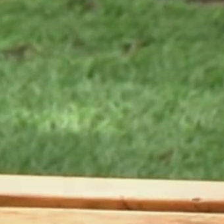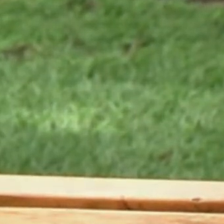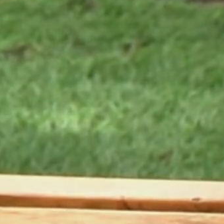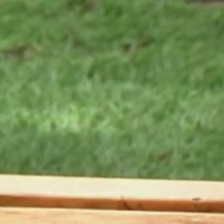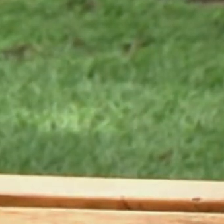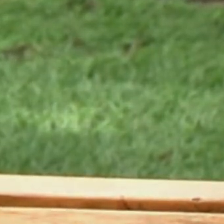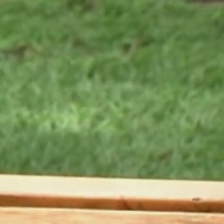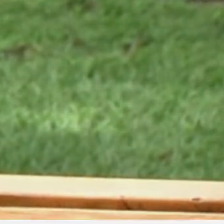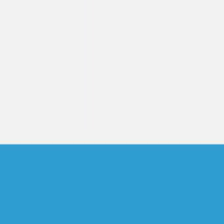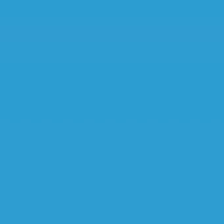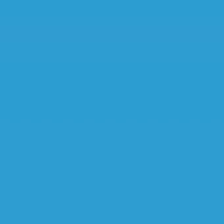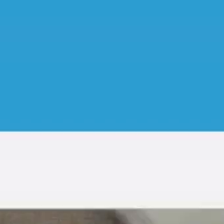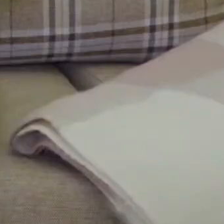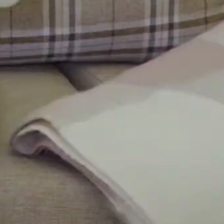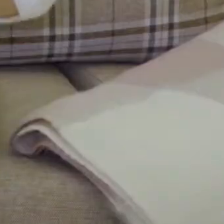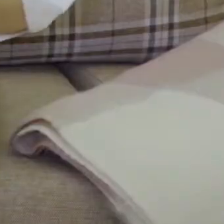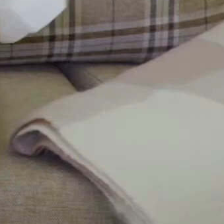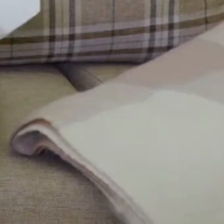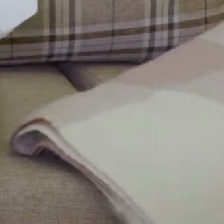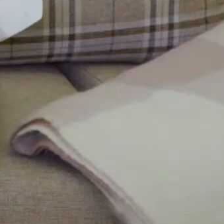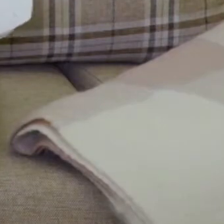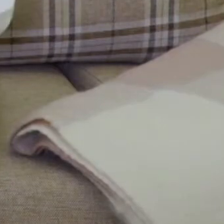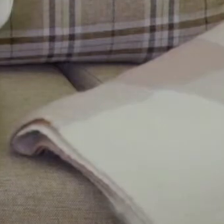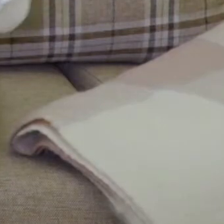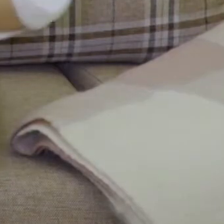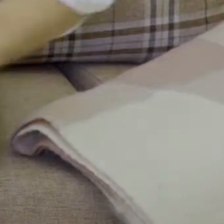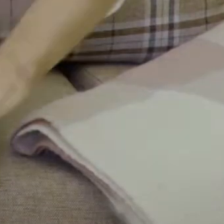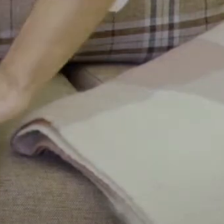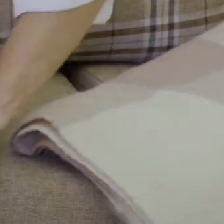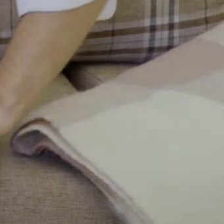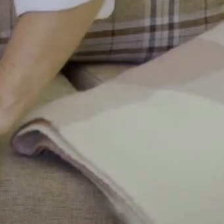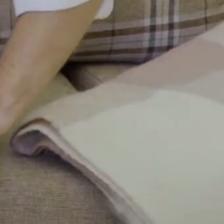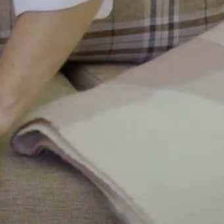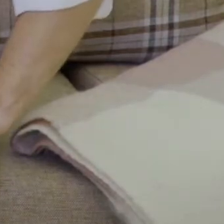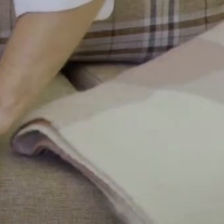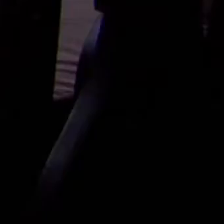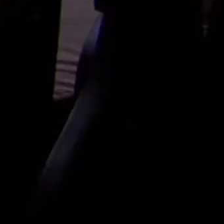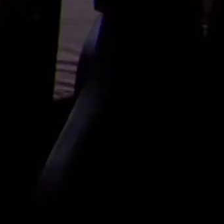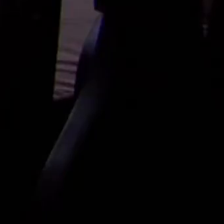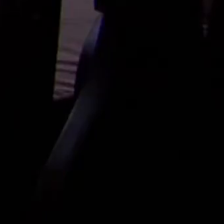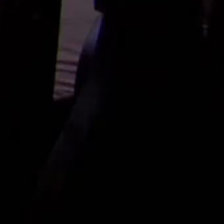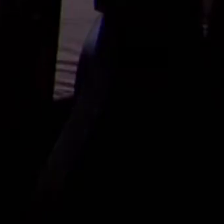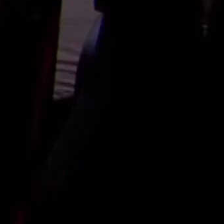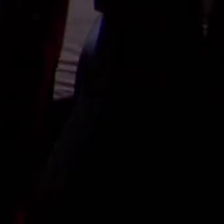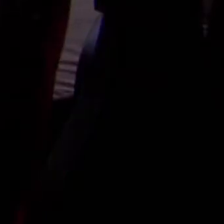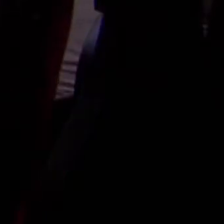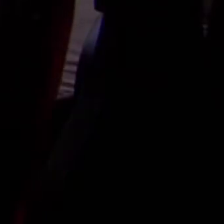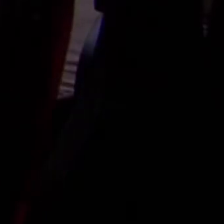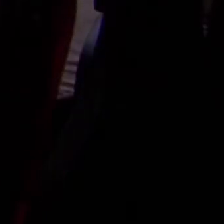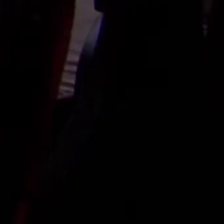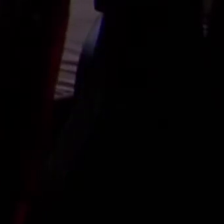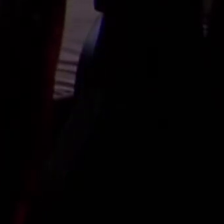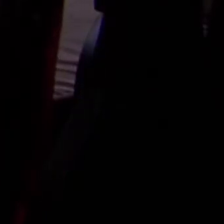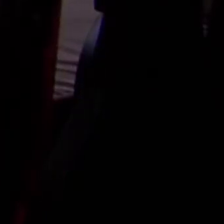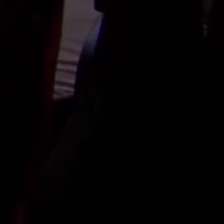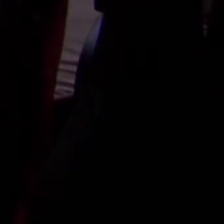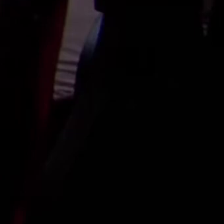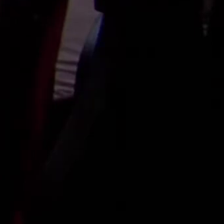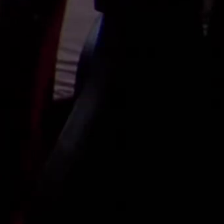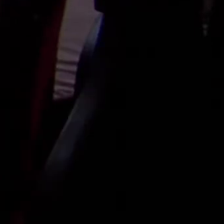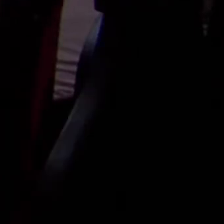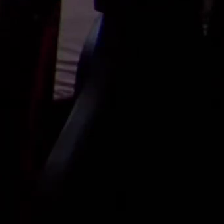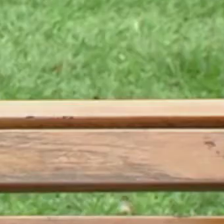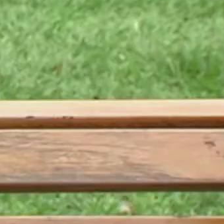almuerzo, de la comida, para compartir con algunos, en realidad muchas veces, como les estaba diciendo, no lo integran, porque los amamos,